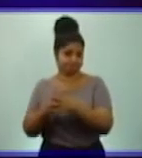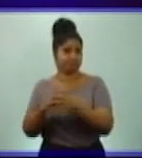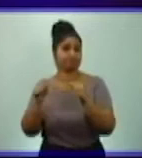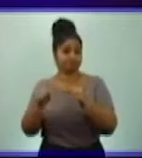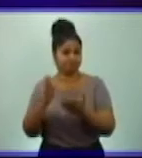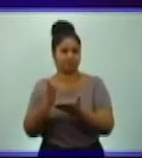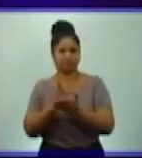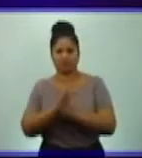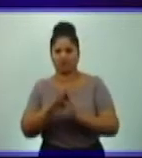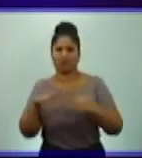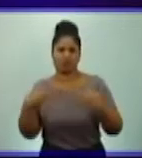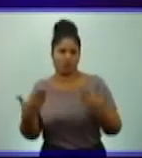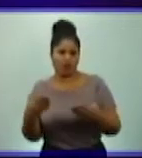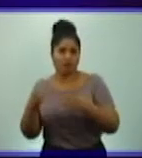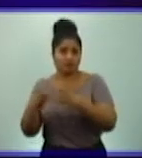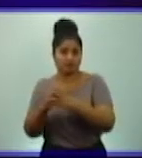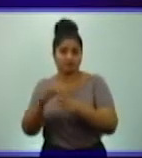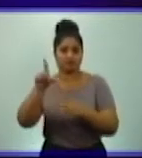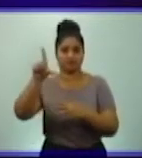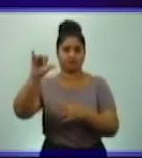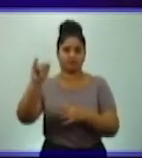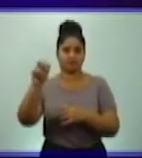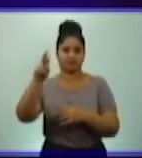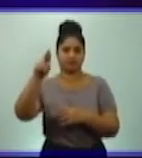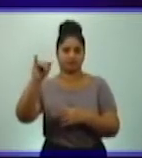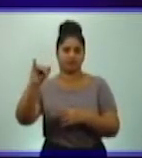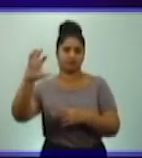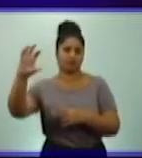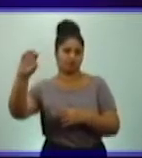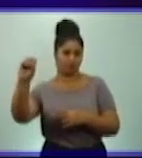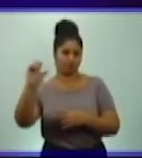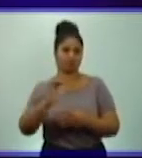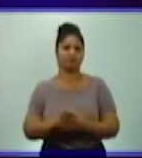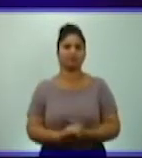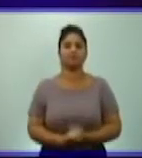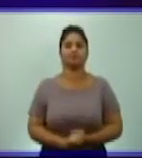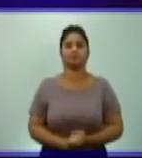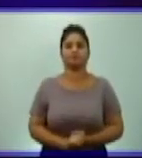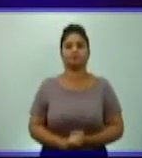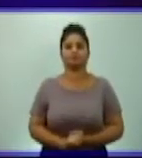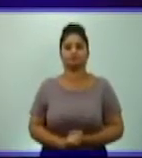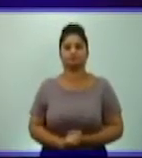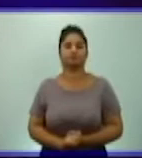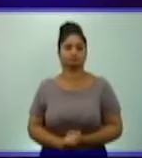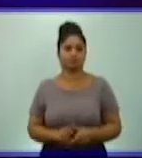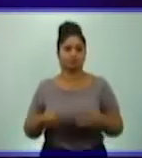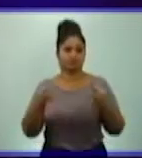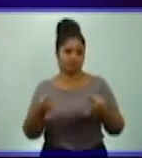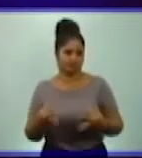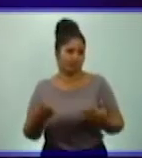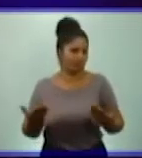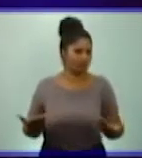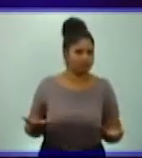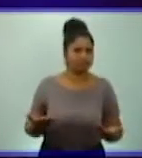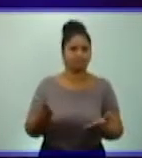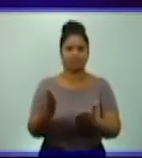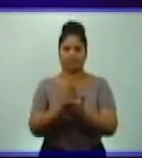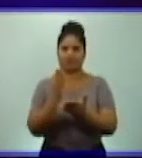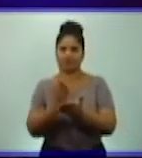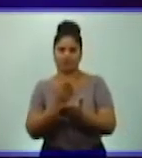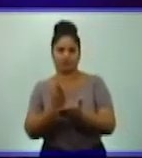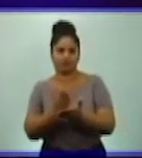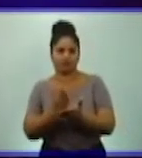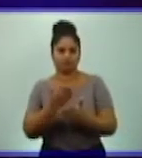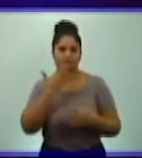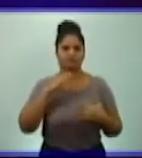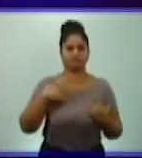de la dramaturgia, tiene un carácter estático, los conflictos no fluyen en el tiempo, no hay conflictos entre